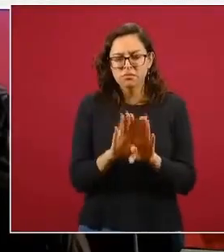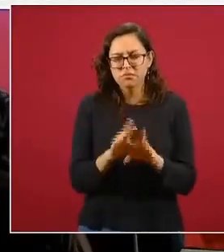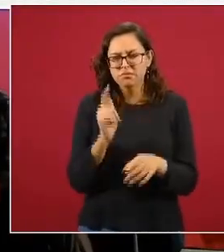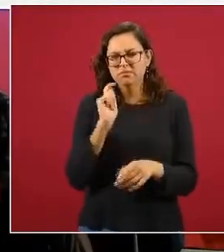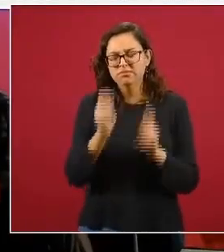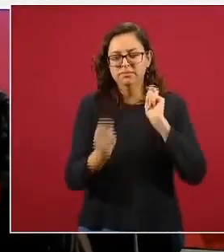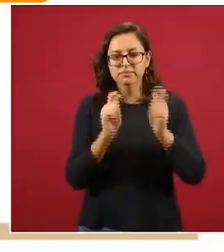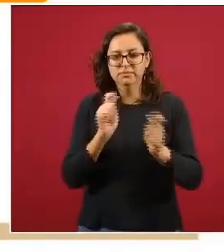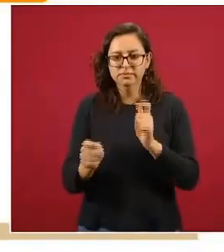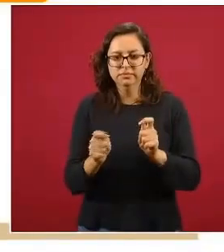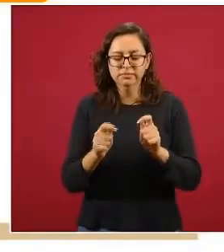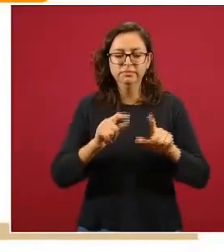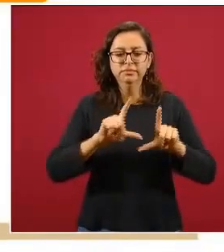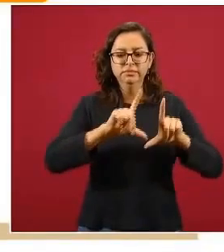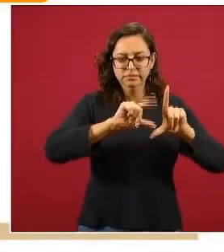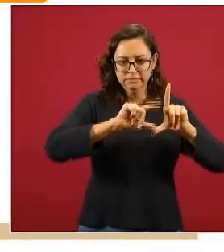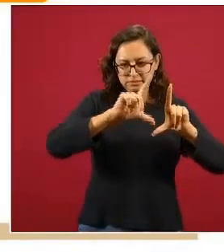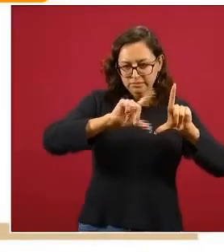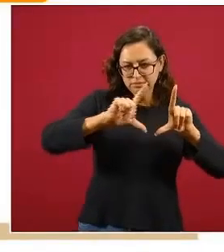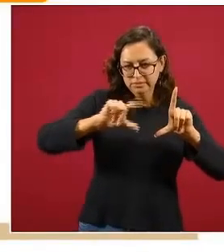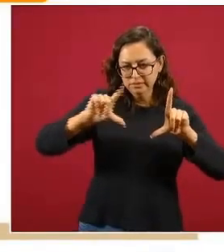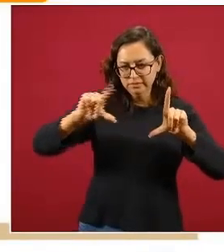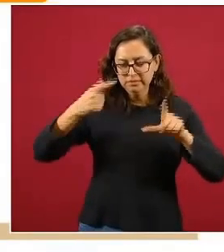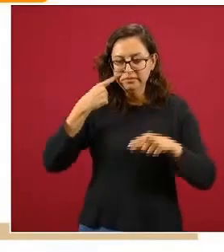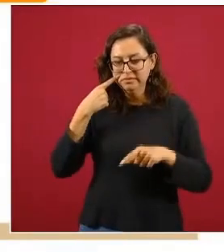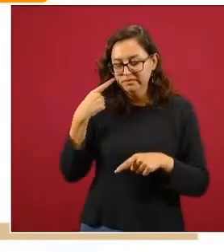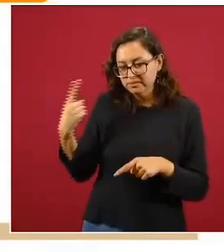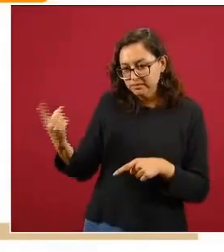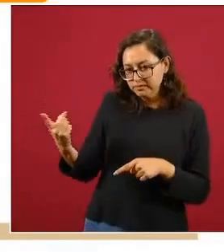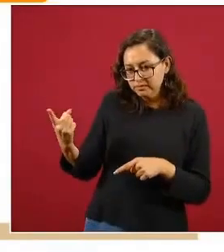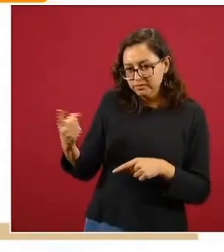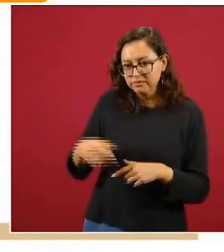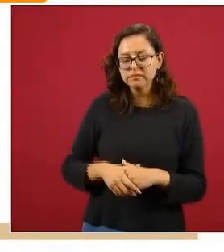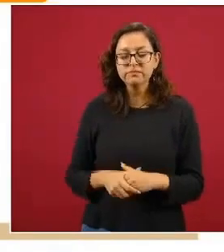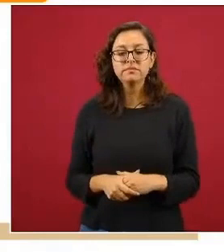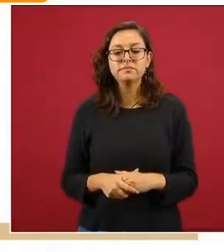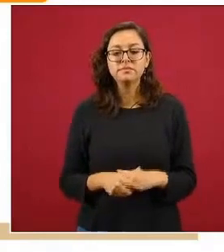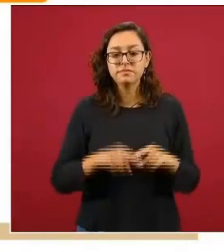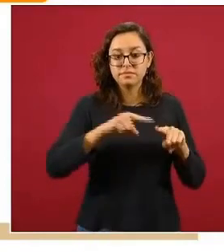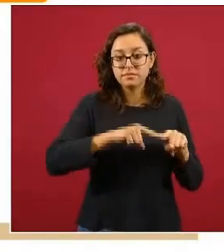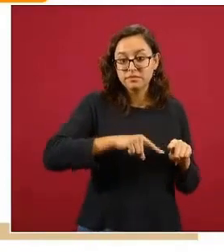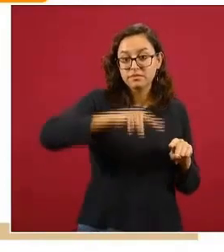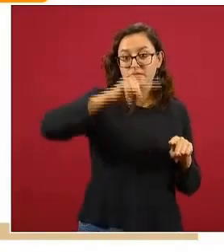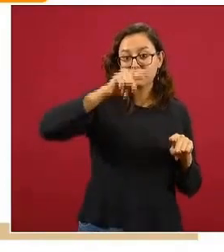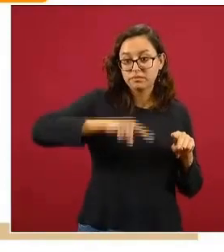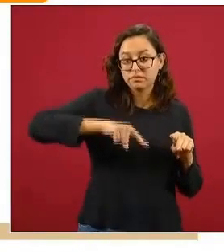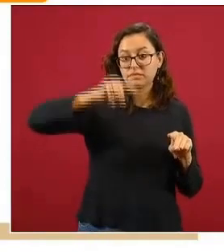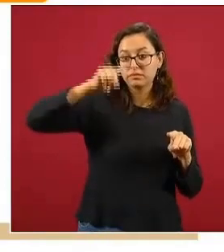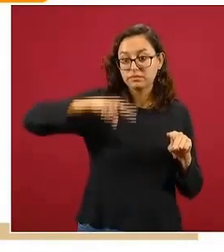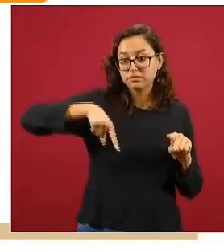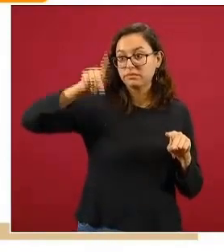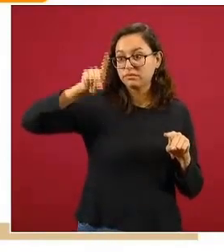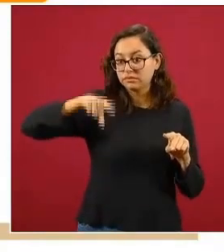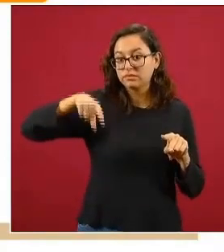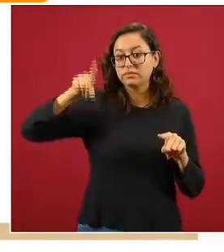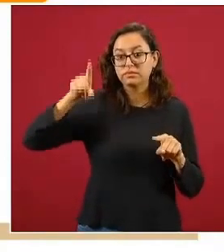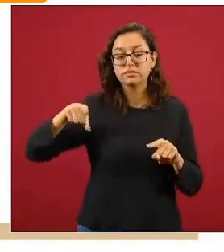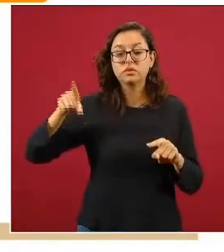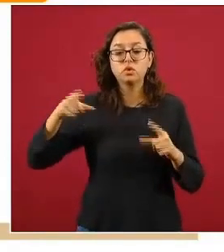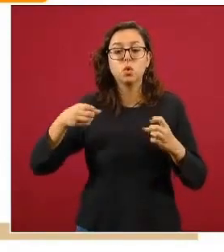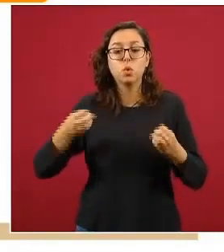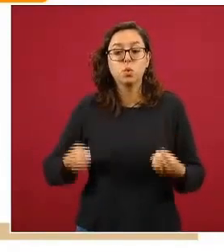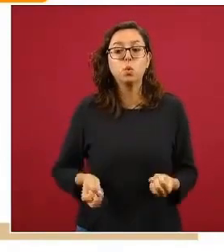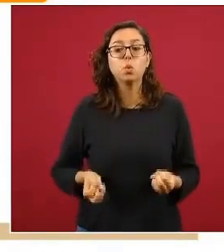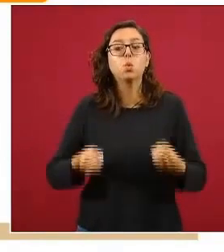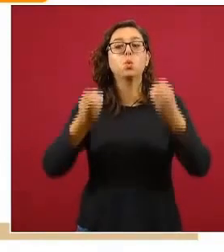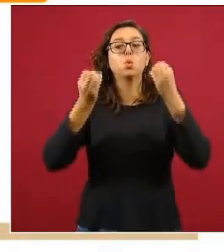gráficas? La altura, la longitud de cada una de estas líneas, de cada una de estas columnas, representa el número de